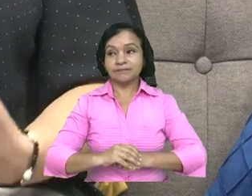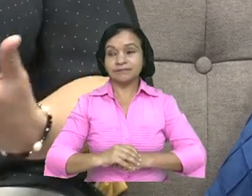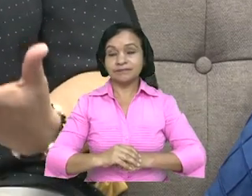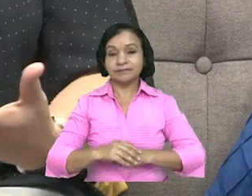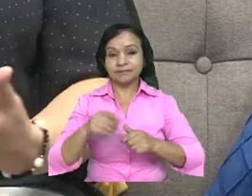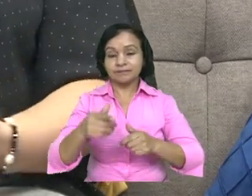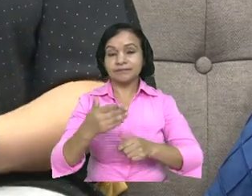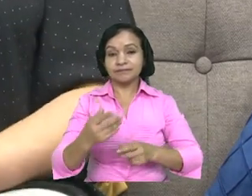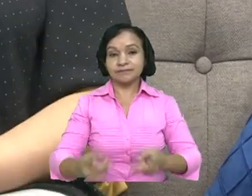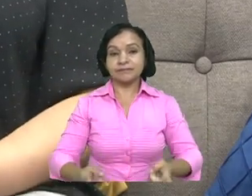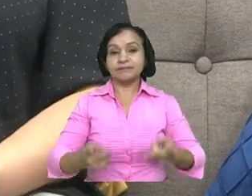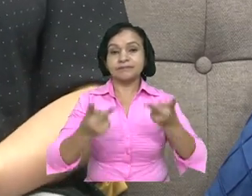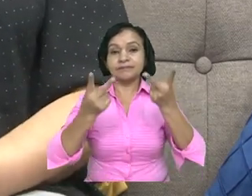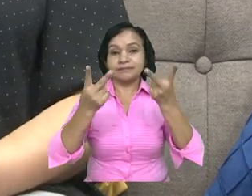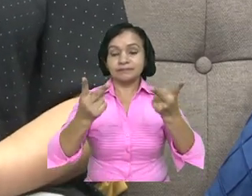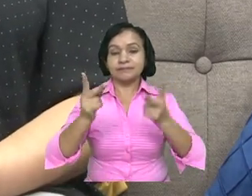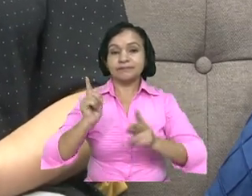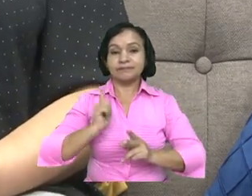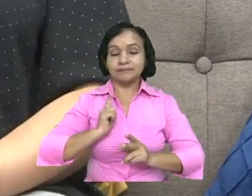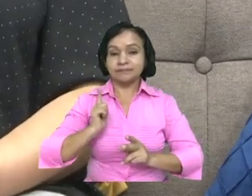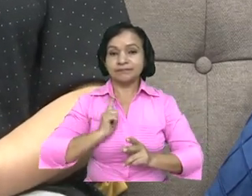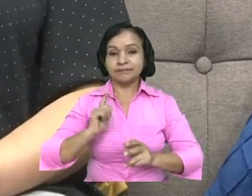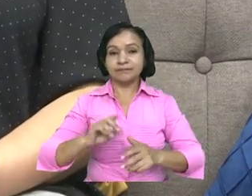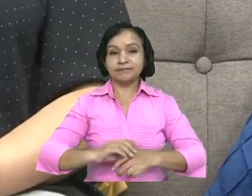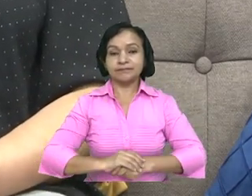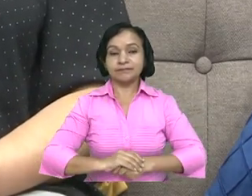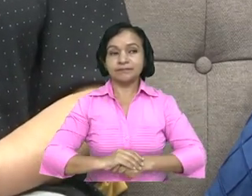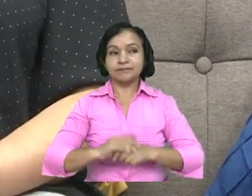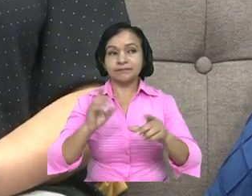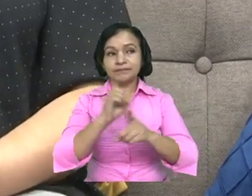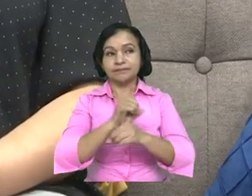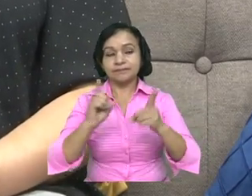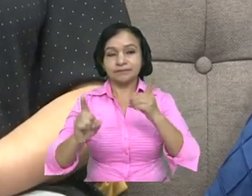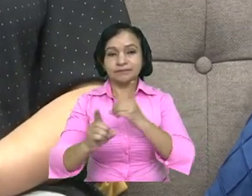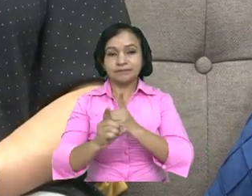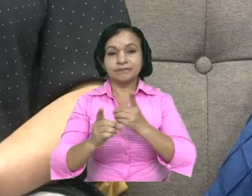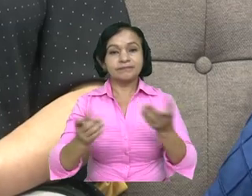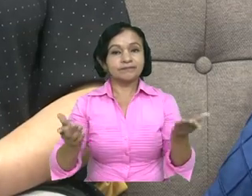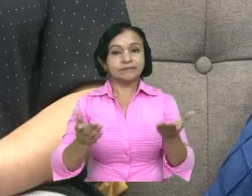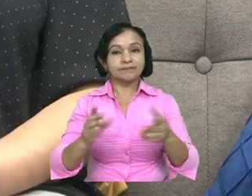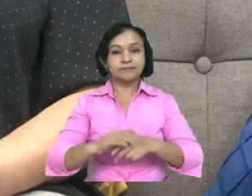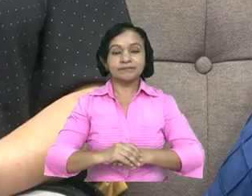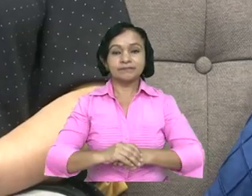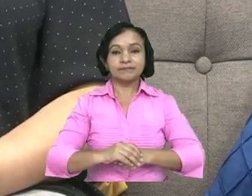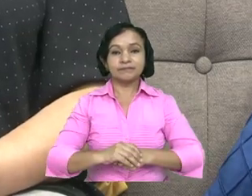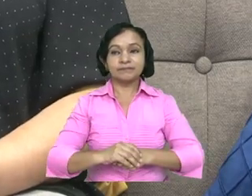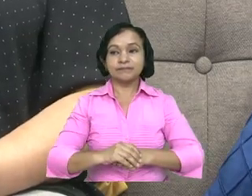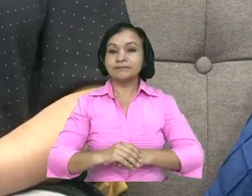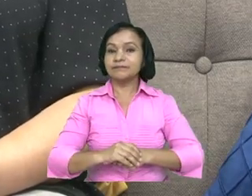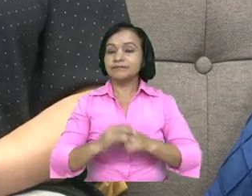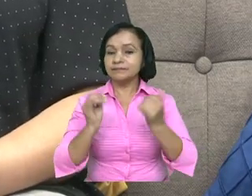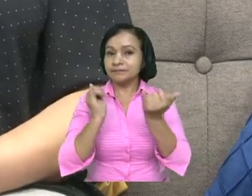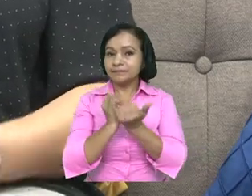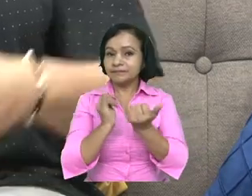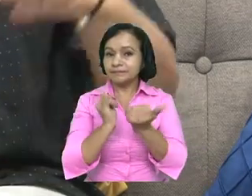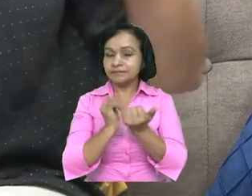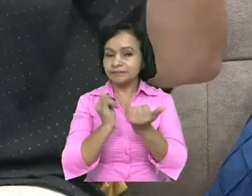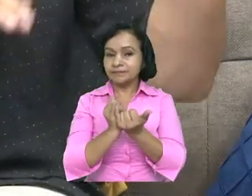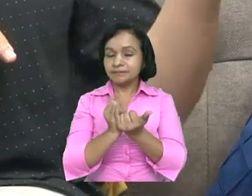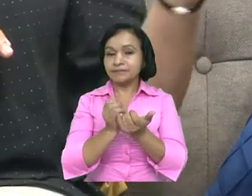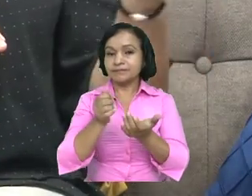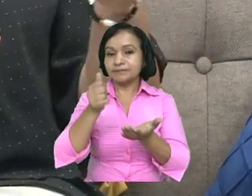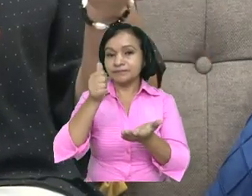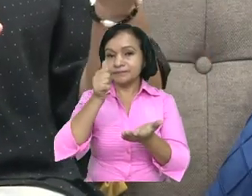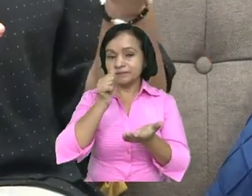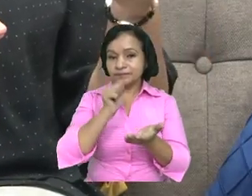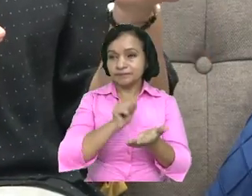de esa calidad de vida, digamos, que tenemos que garantizar. Y por otro lado, pues también en el agua y saneamiento